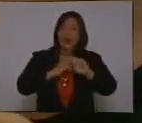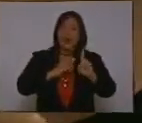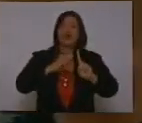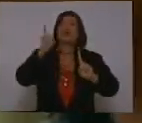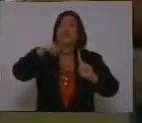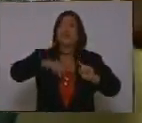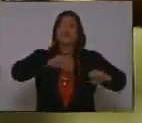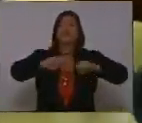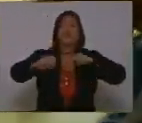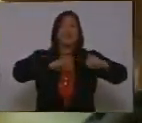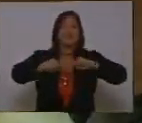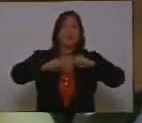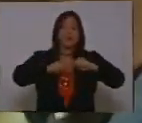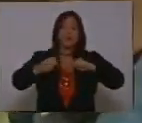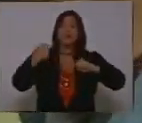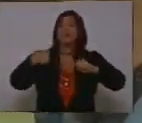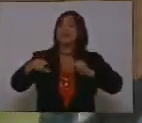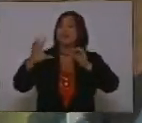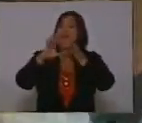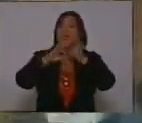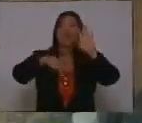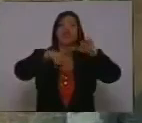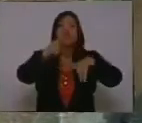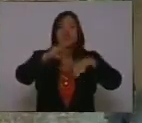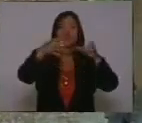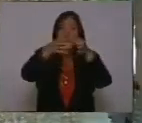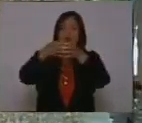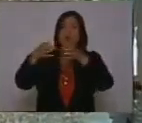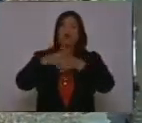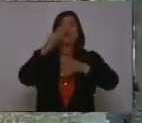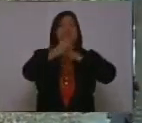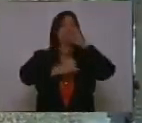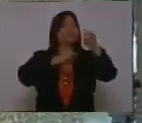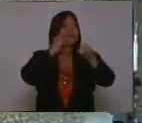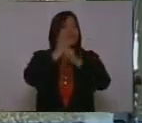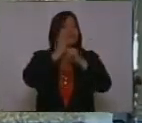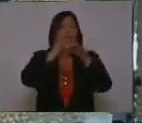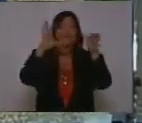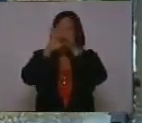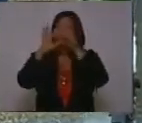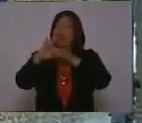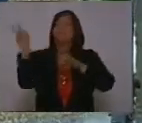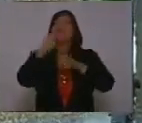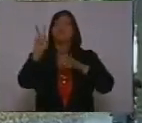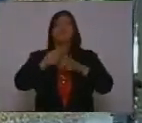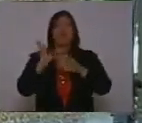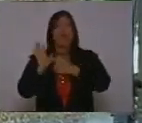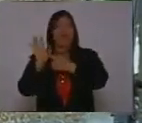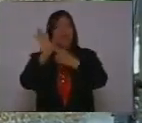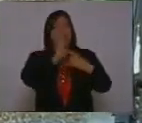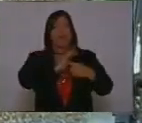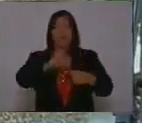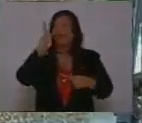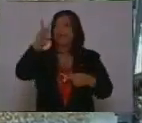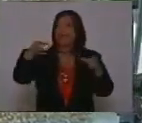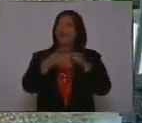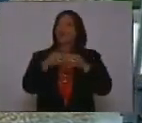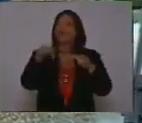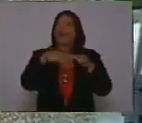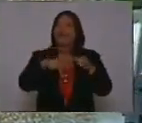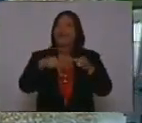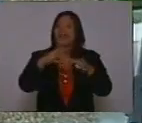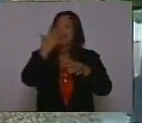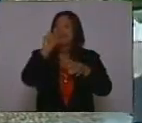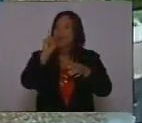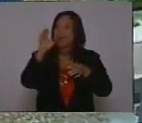Nosso movimento tem 12 brigadas internacionais. Venezuela é um exemplo. Temos 2 brigadas em Venezuela. Temos